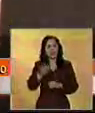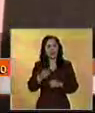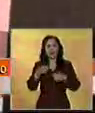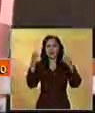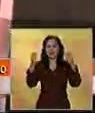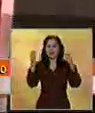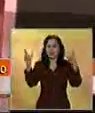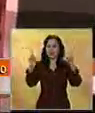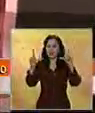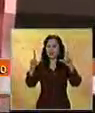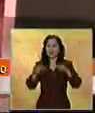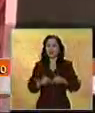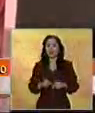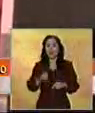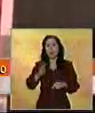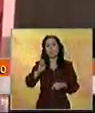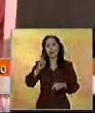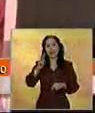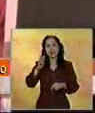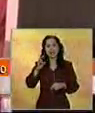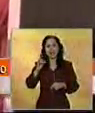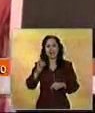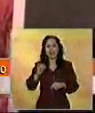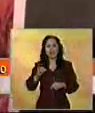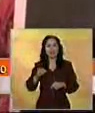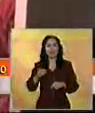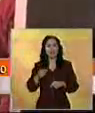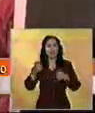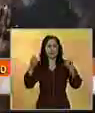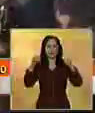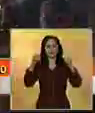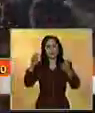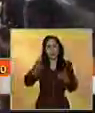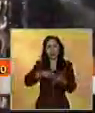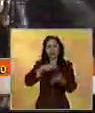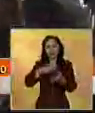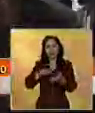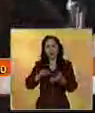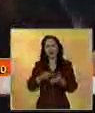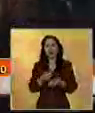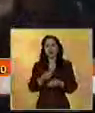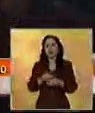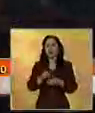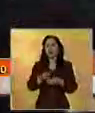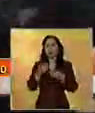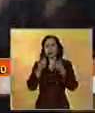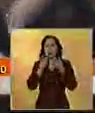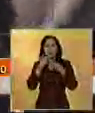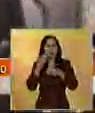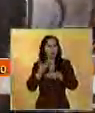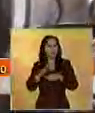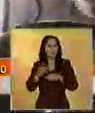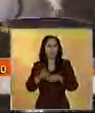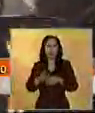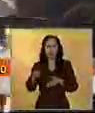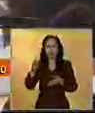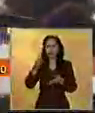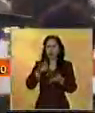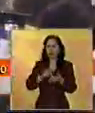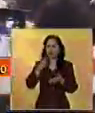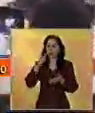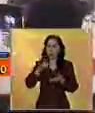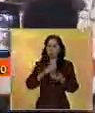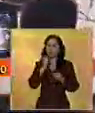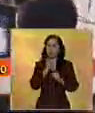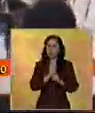comercial para televisión. Belinda se sometía a un riguroso ensayo de baile y a pesar de encontrarse enferma, esto no fue impedimento para cumplir